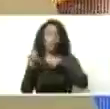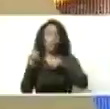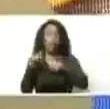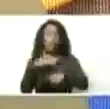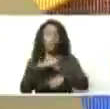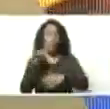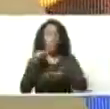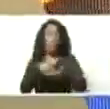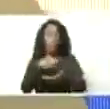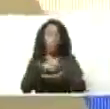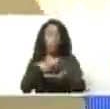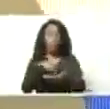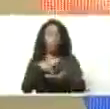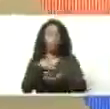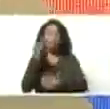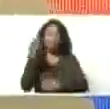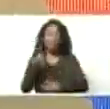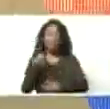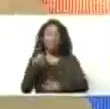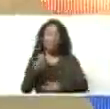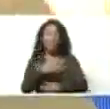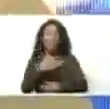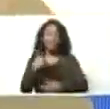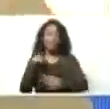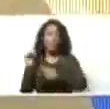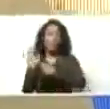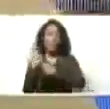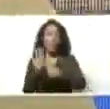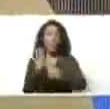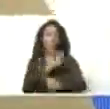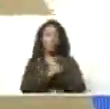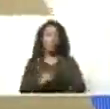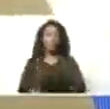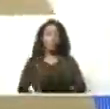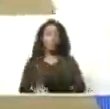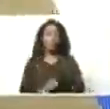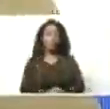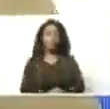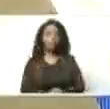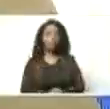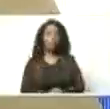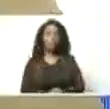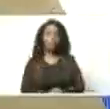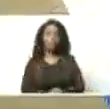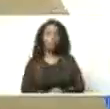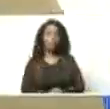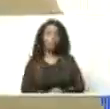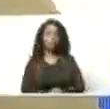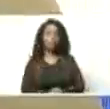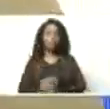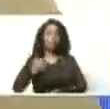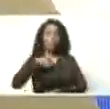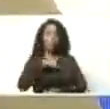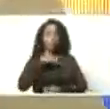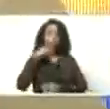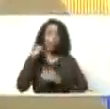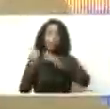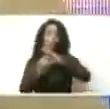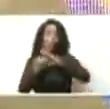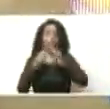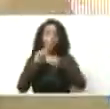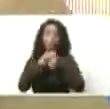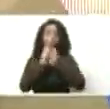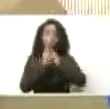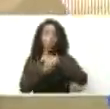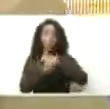nuestro punto y círculo correcto como debe plantearle el presidente primero que nuestra institución sea transformada en un